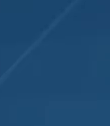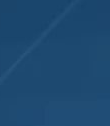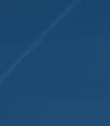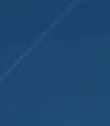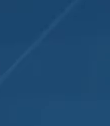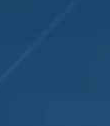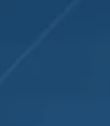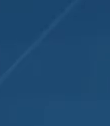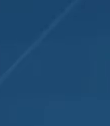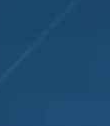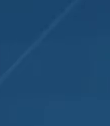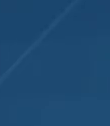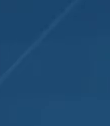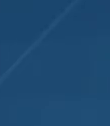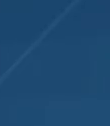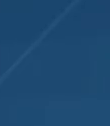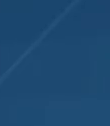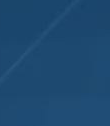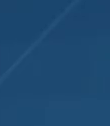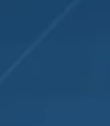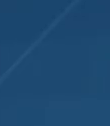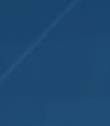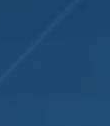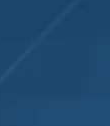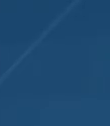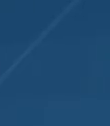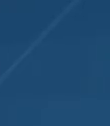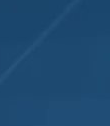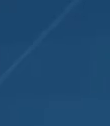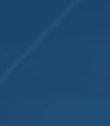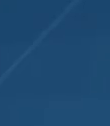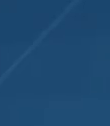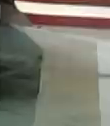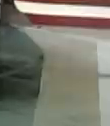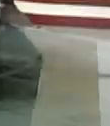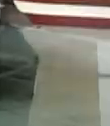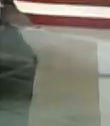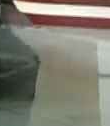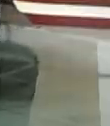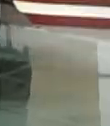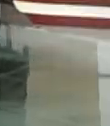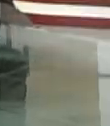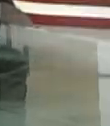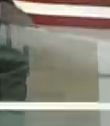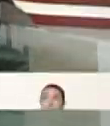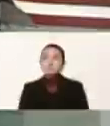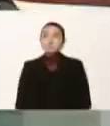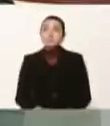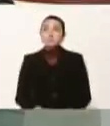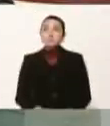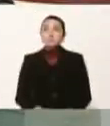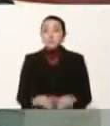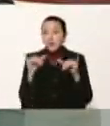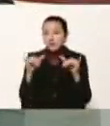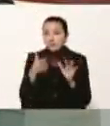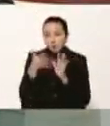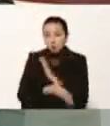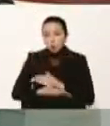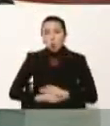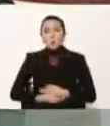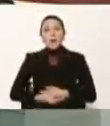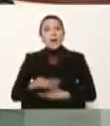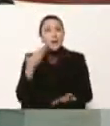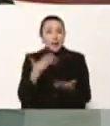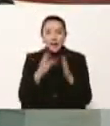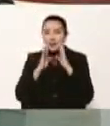tenían ahí, no nos dejaban salir al barrio trabajando hasta que terminaban esas trincheras. Bien, y precisamente a propósito de este